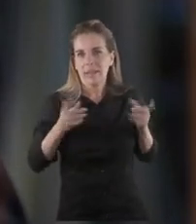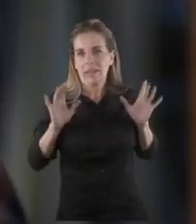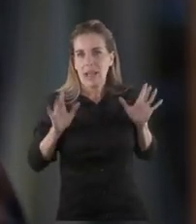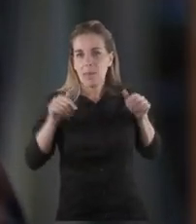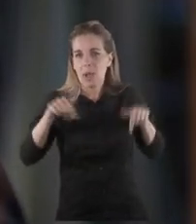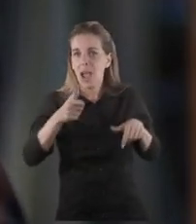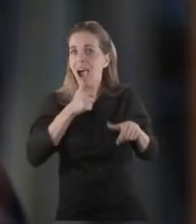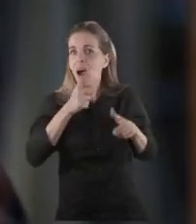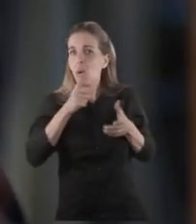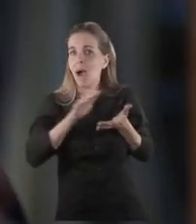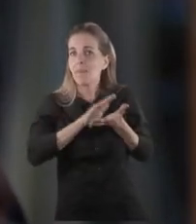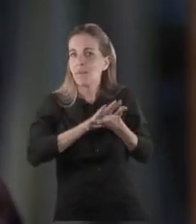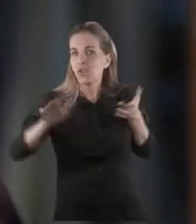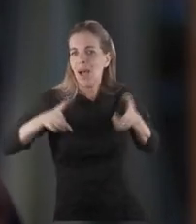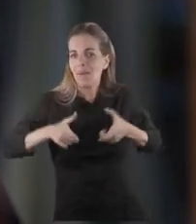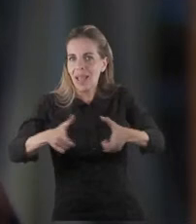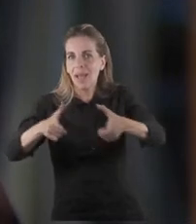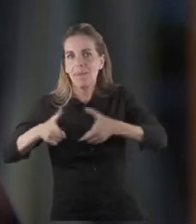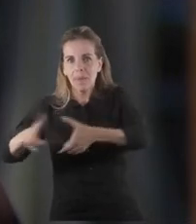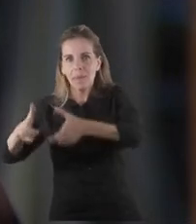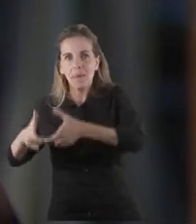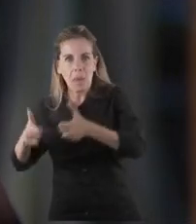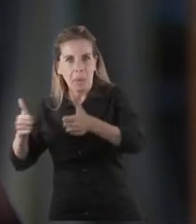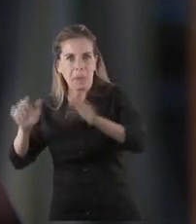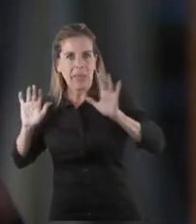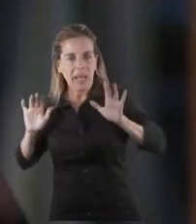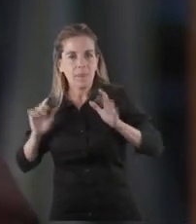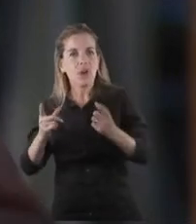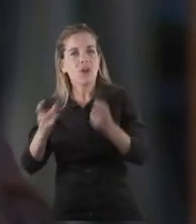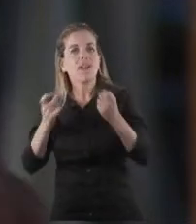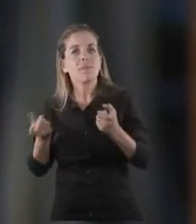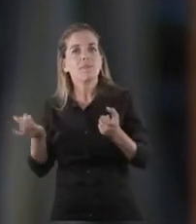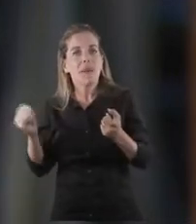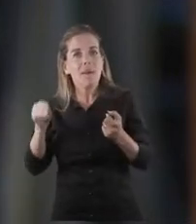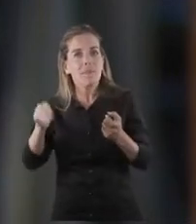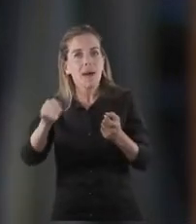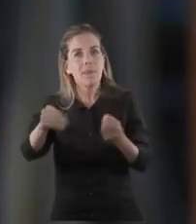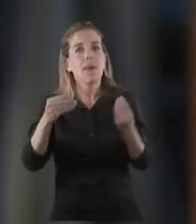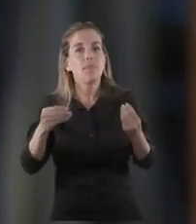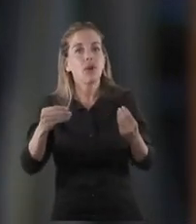potable para que podamos desarrollar nuevos loteos en el crecimiento que está teniendo